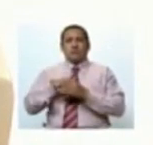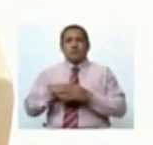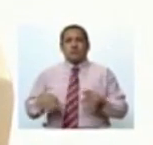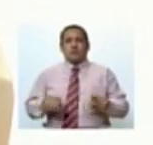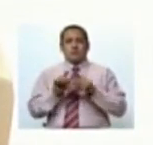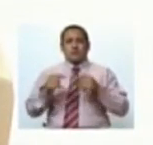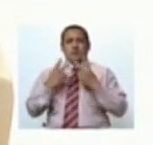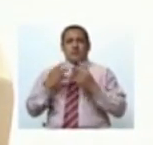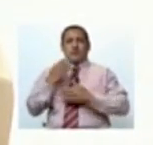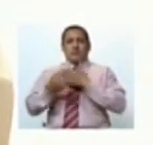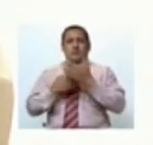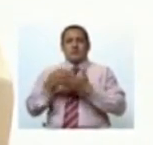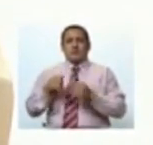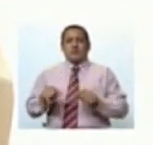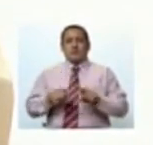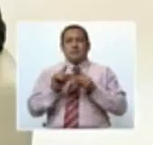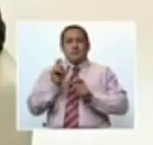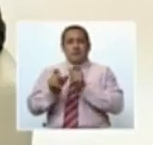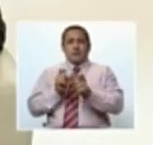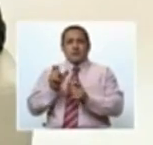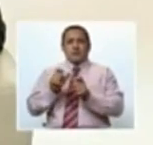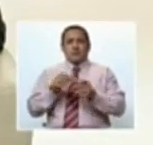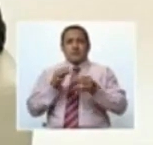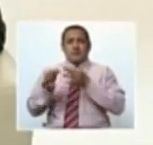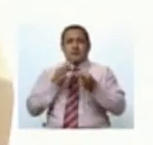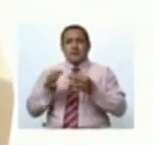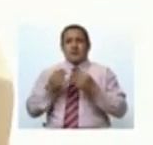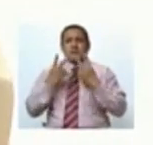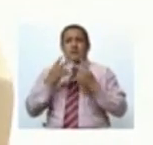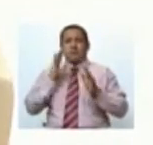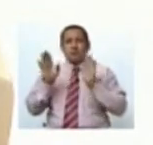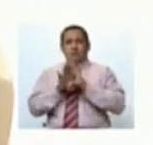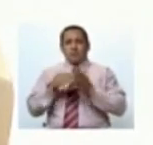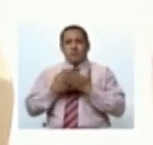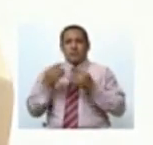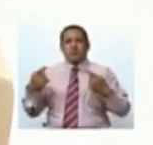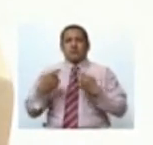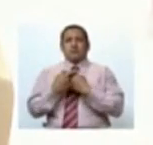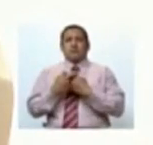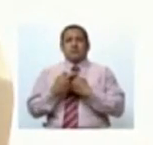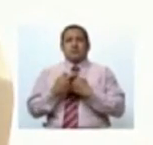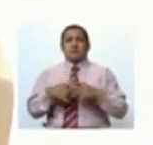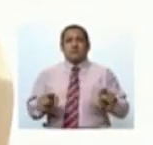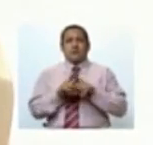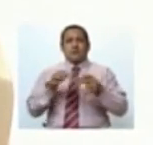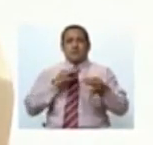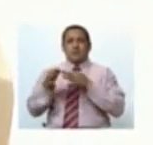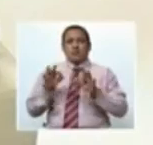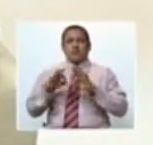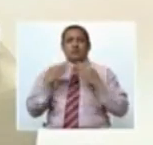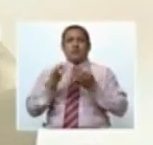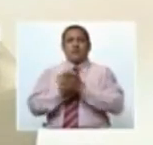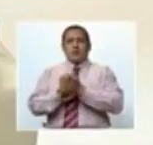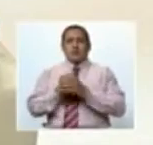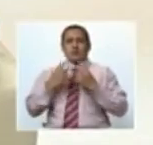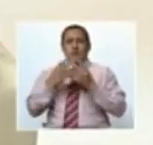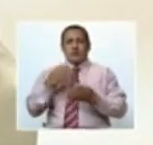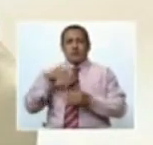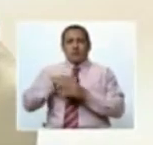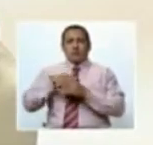voto claro, ahí vamos a ir al voto singular. Al voto singular, al voto contradictorio. Claro, ahí vamos a decirle a nuestros amigos que